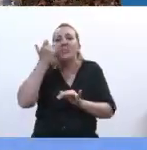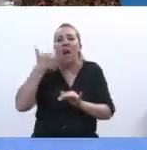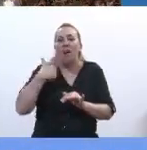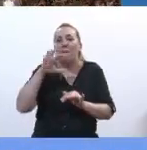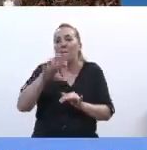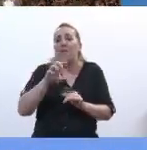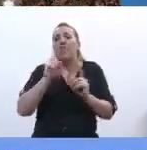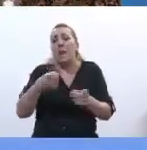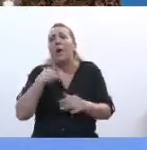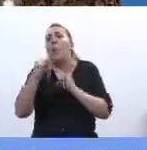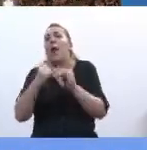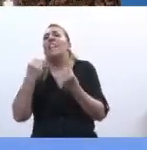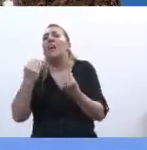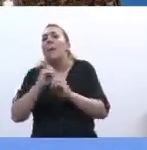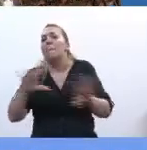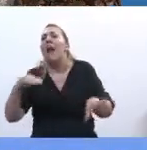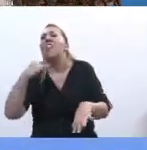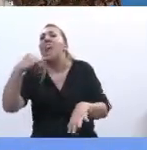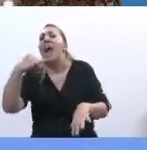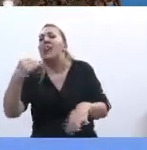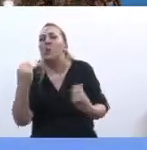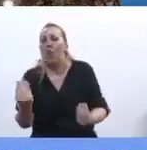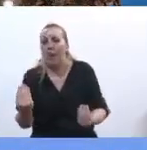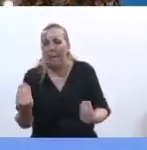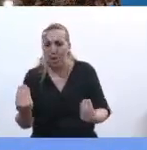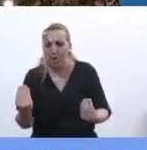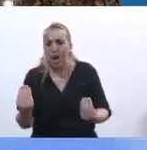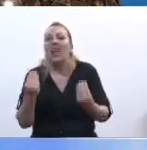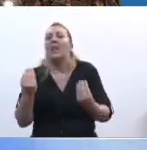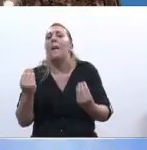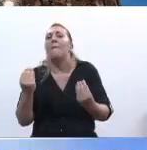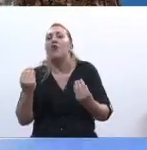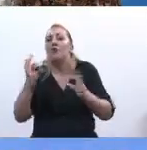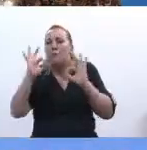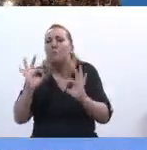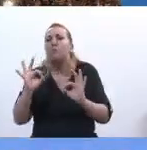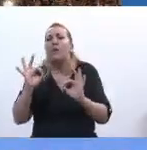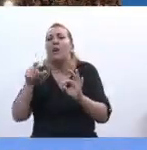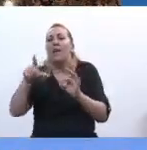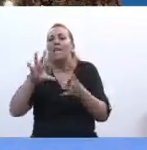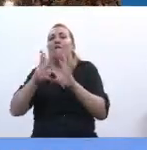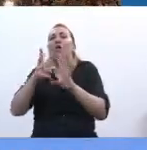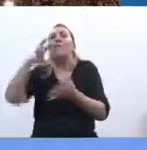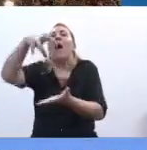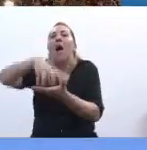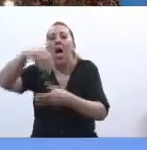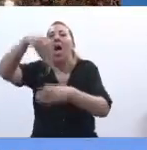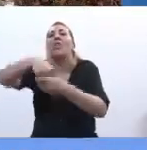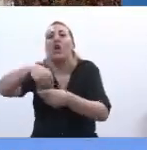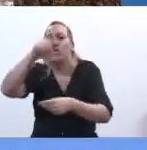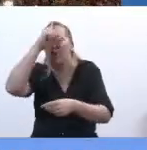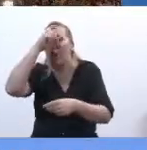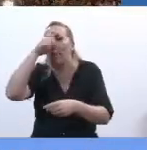en la parte negativa de lo que no sucedió que es que pasó puertas adentro del sistema público de